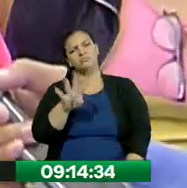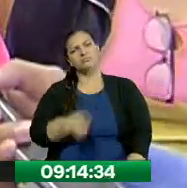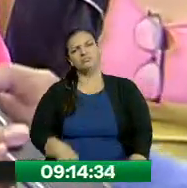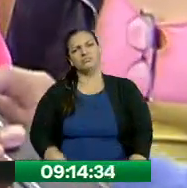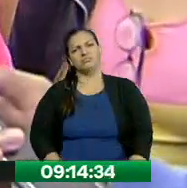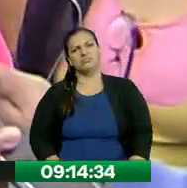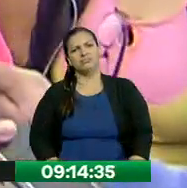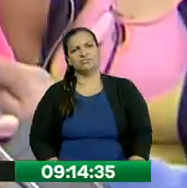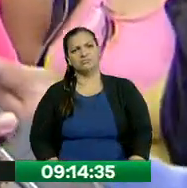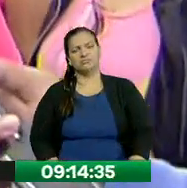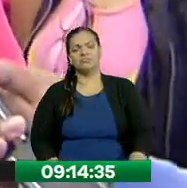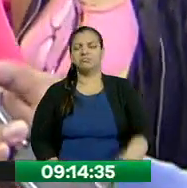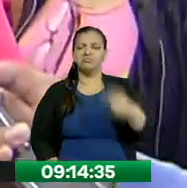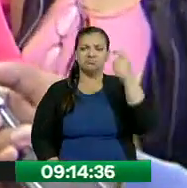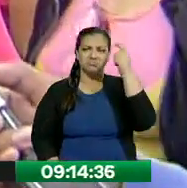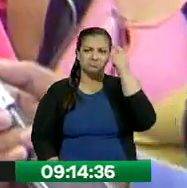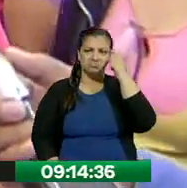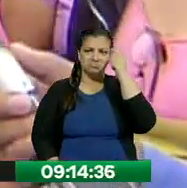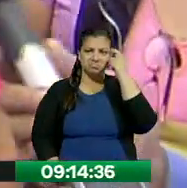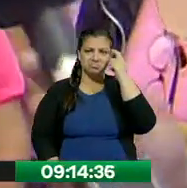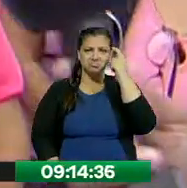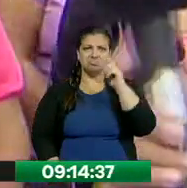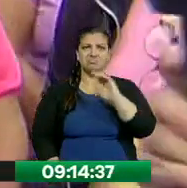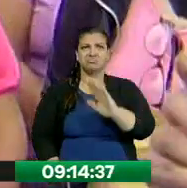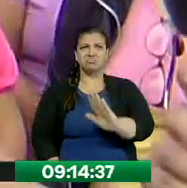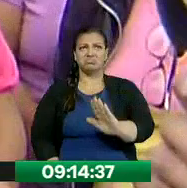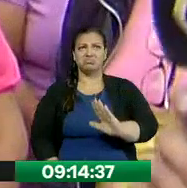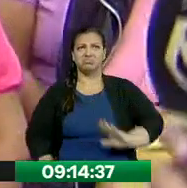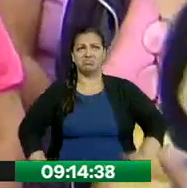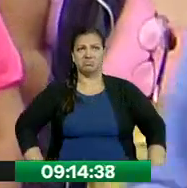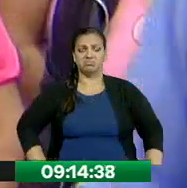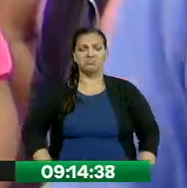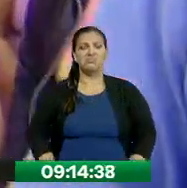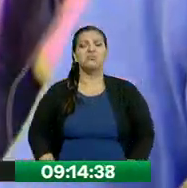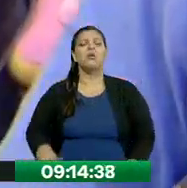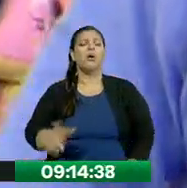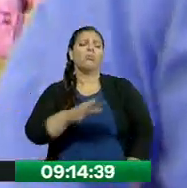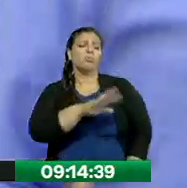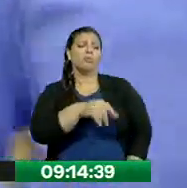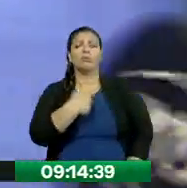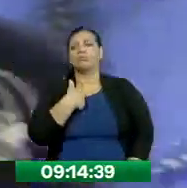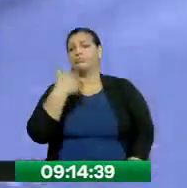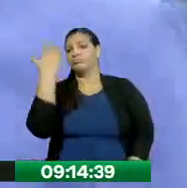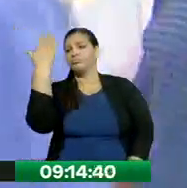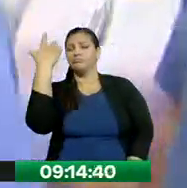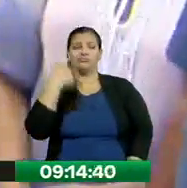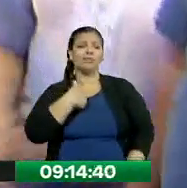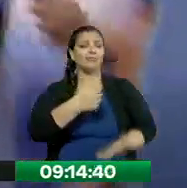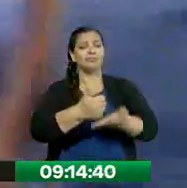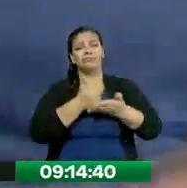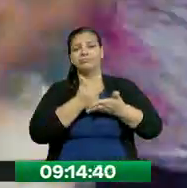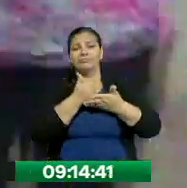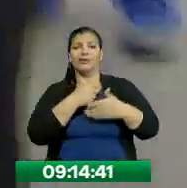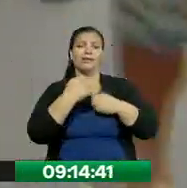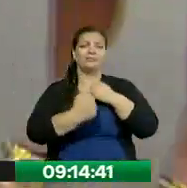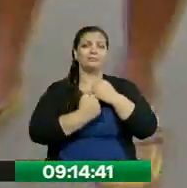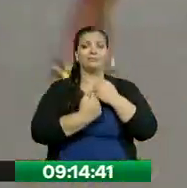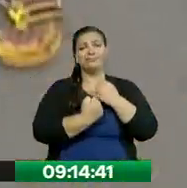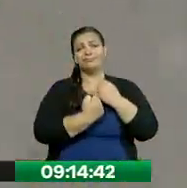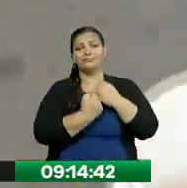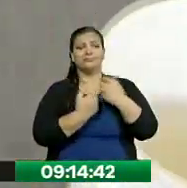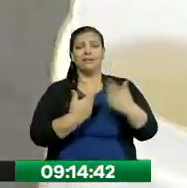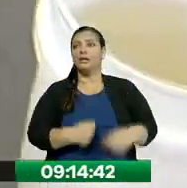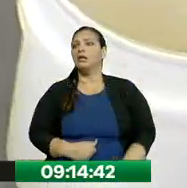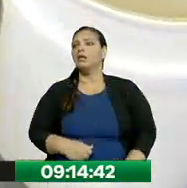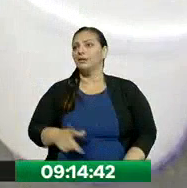no, creo que por elecciones ahorita recién okay, se perfecto, por acá continuamos nosotros graficando, mostrando cuál es la